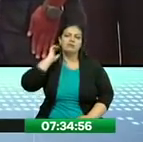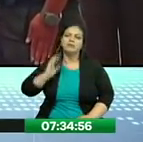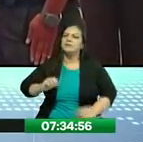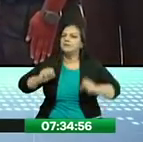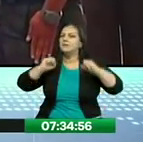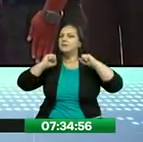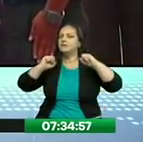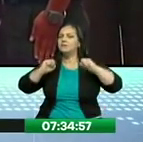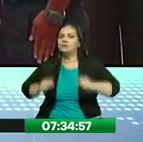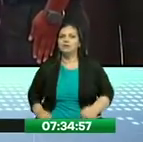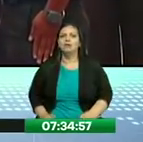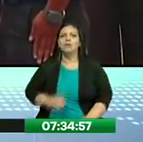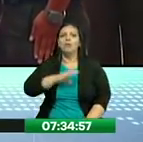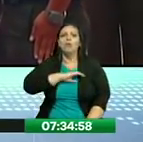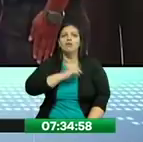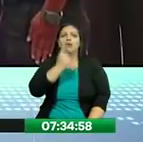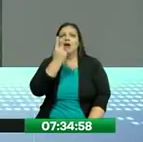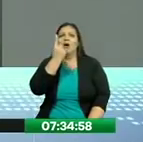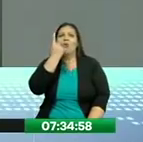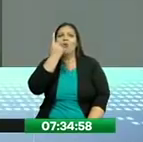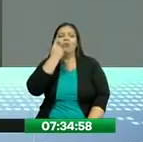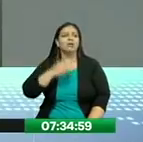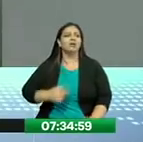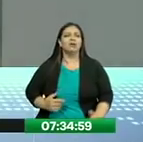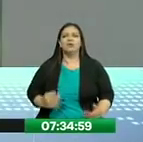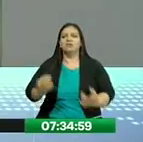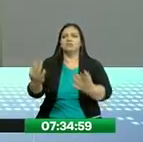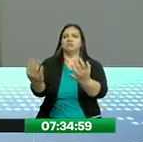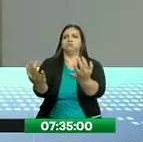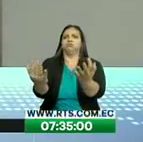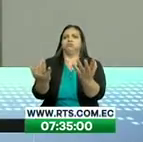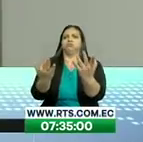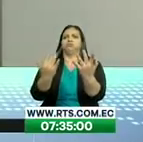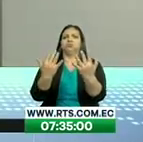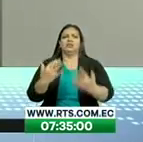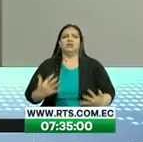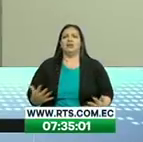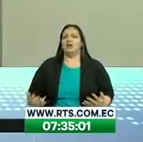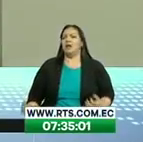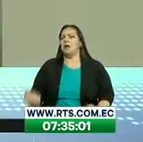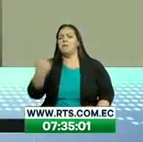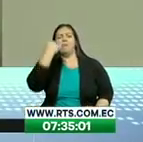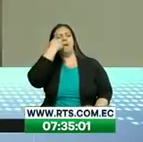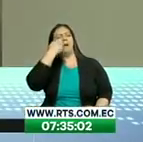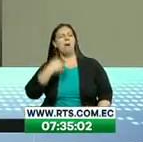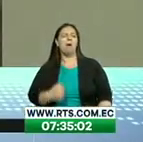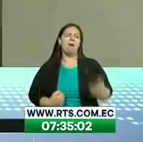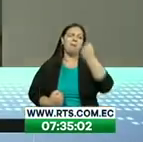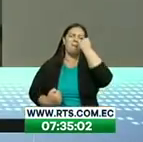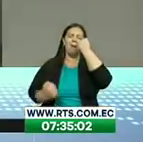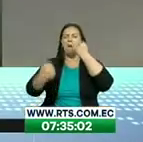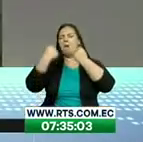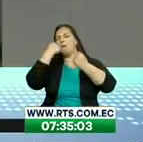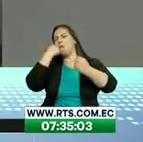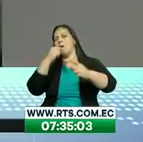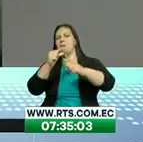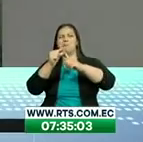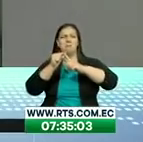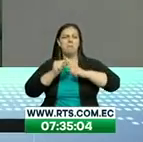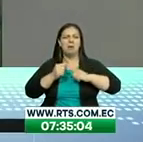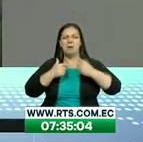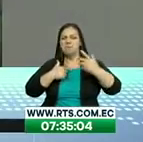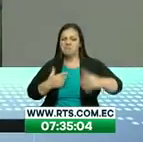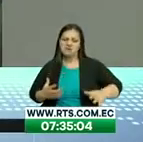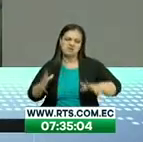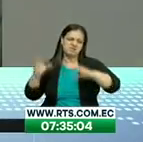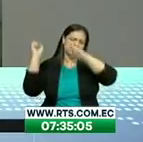televidentes, solo frente a tanta gente que intenta agredirlo, y ahí estuvo él, así que indudablemente que eso es un reconocimiento muy,